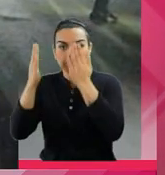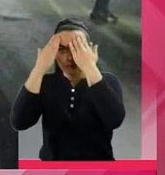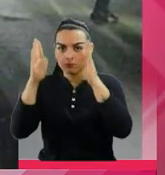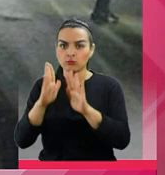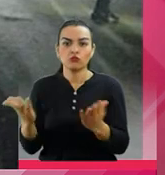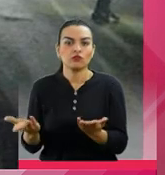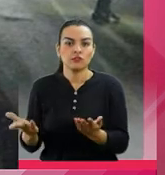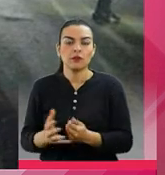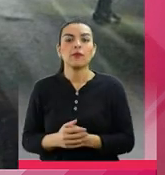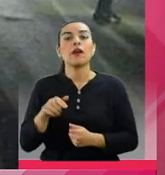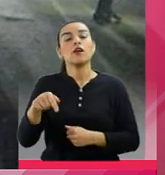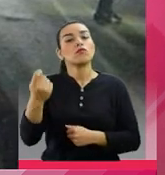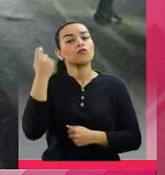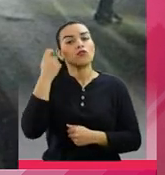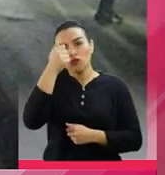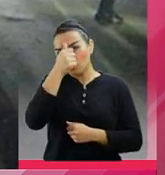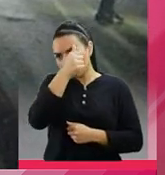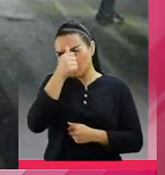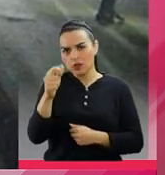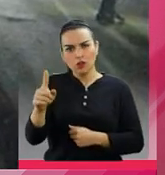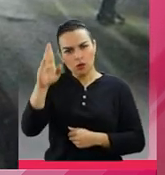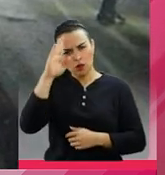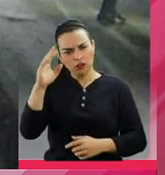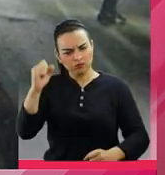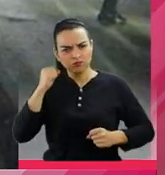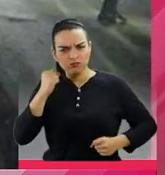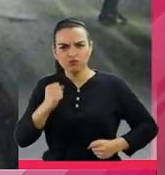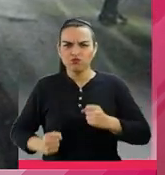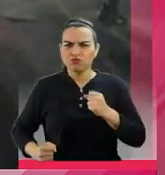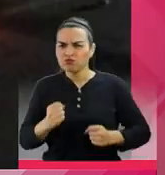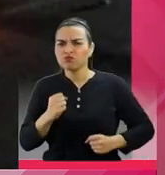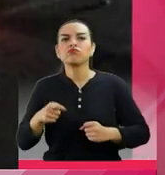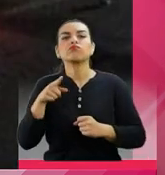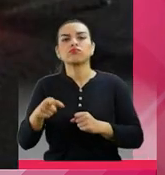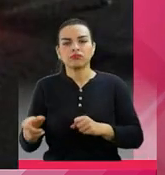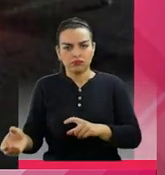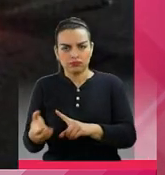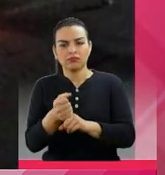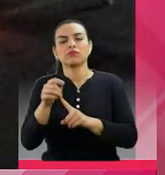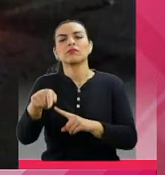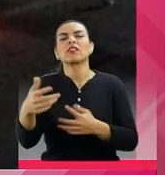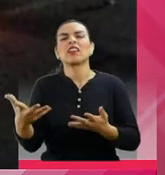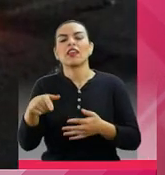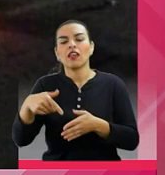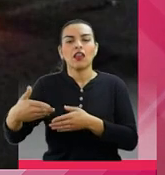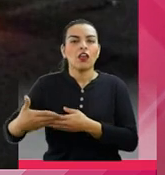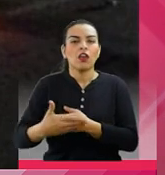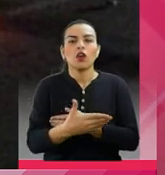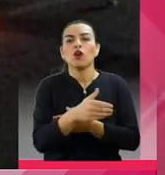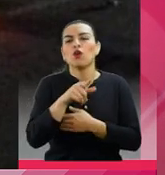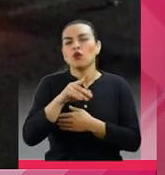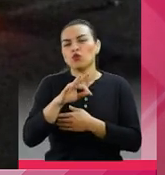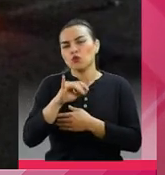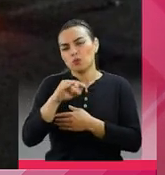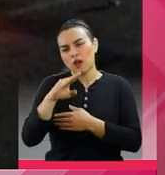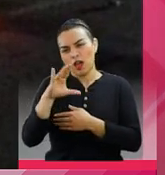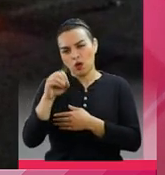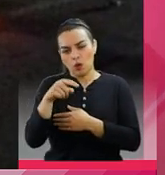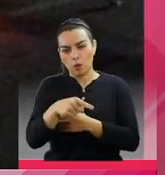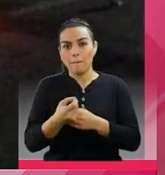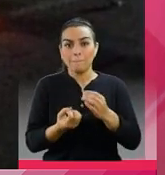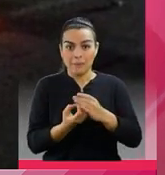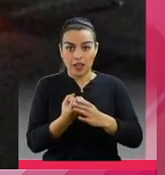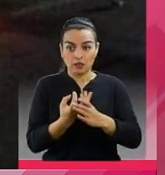de la Policía Nacional fue emboscada mientras se movilizaba en la vía de Tumaco a Pasto. Un grupo ilegal disparó contra el vehículo, el cual quedó envuelto en